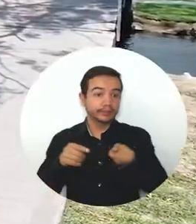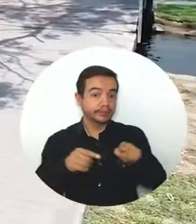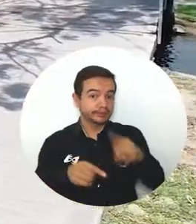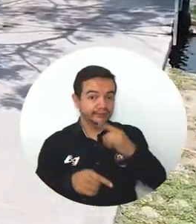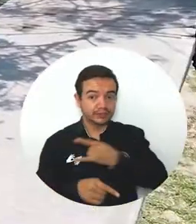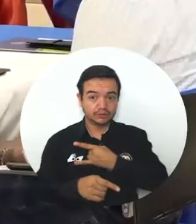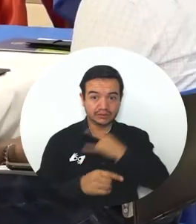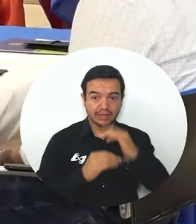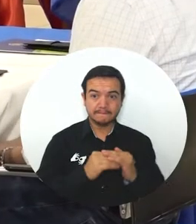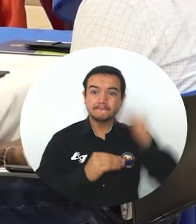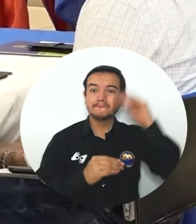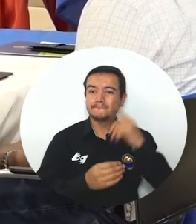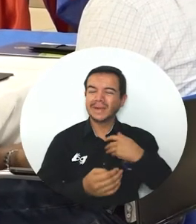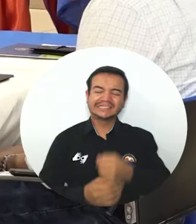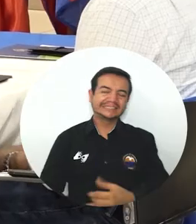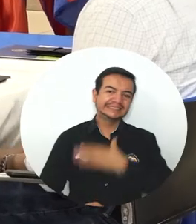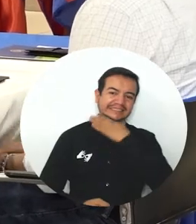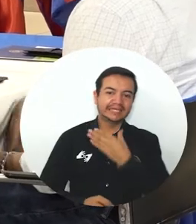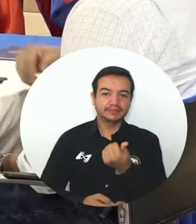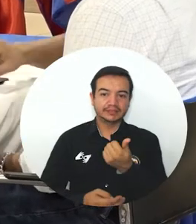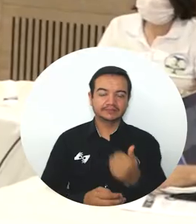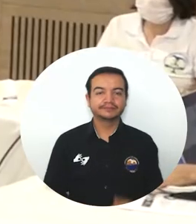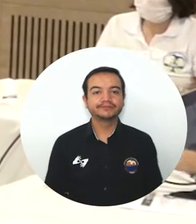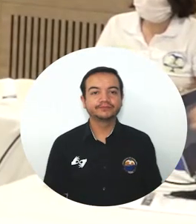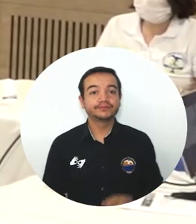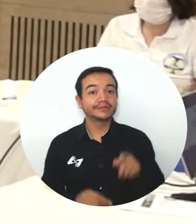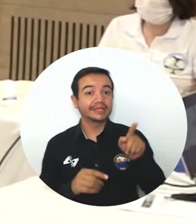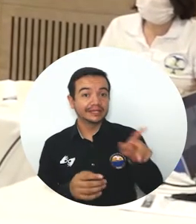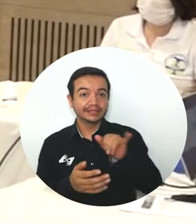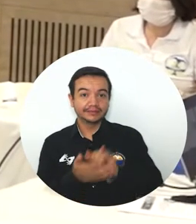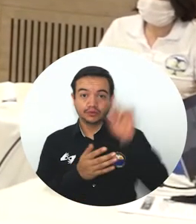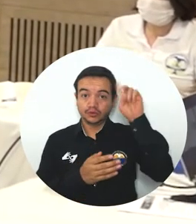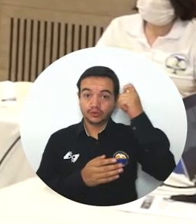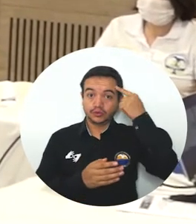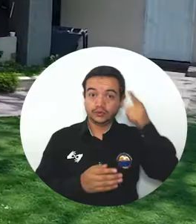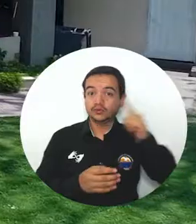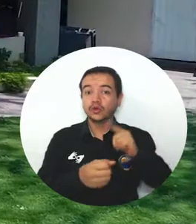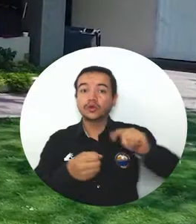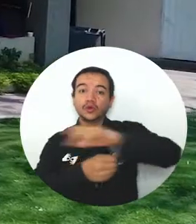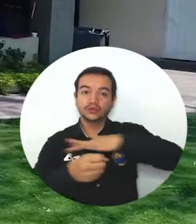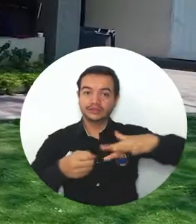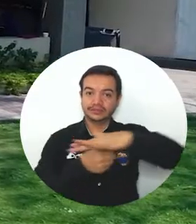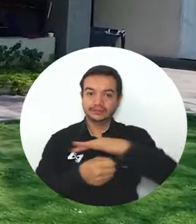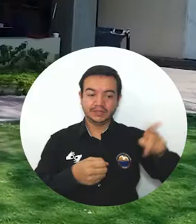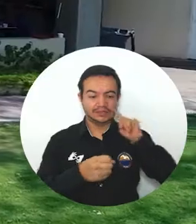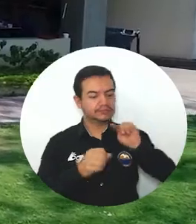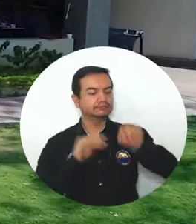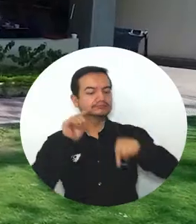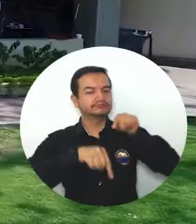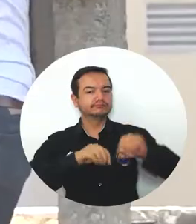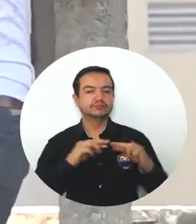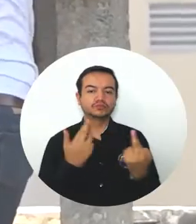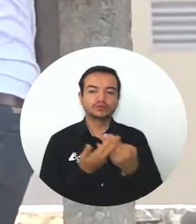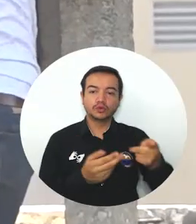por encima del IPC. Reunidos en la Sala de Gobernadores de Cundinamarca, los directivos universitarios expresaron a la opinión